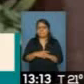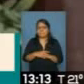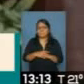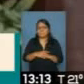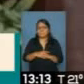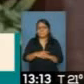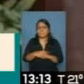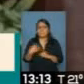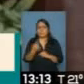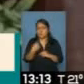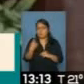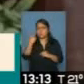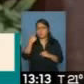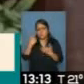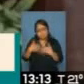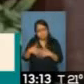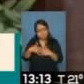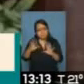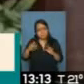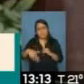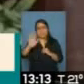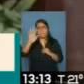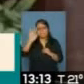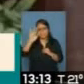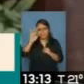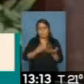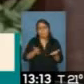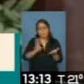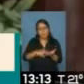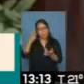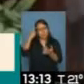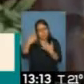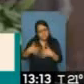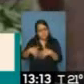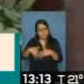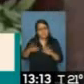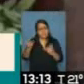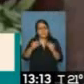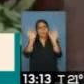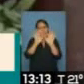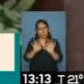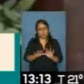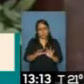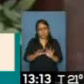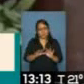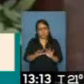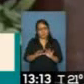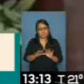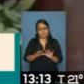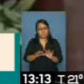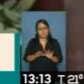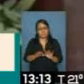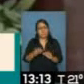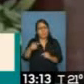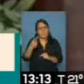Estamos evaluando, el miércoles vamos a volver a analizar. Hay un proyecto que ingresó que es muy